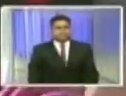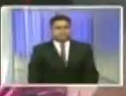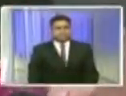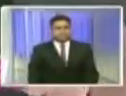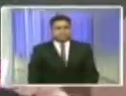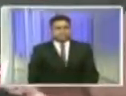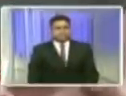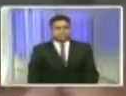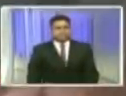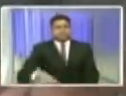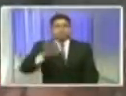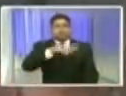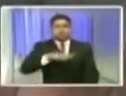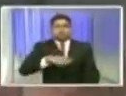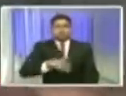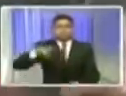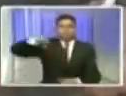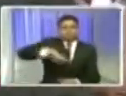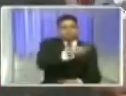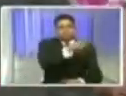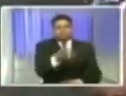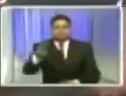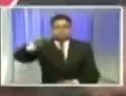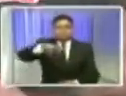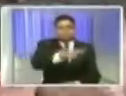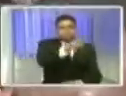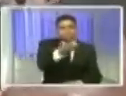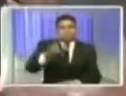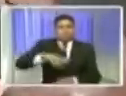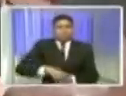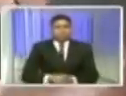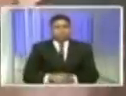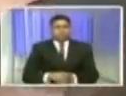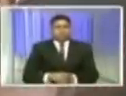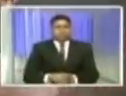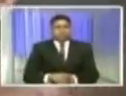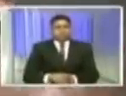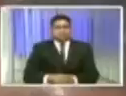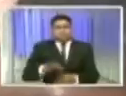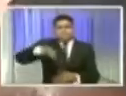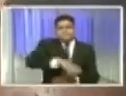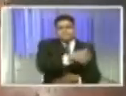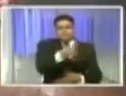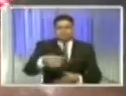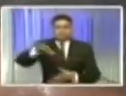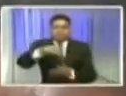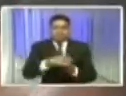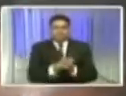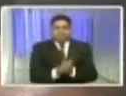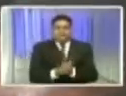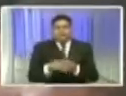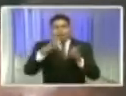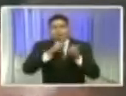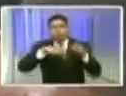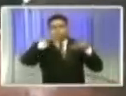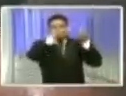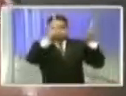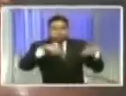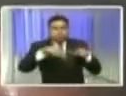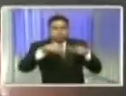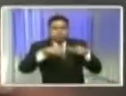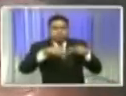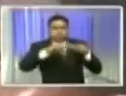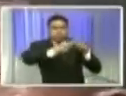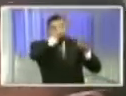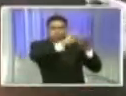¿Dónde están los patineteros? Con su patineta, con su grafiti, con su mural, con su afiche, con la alegría,